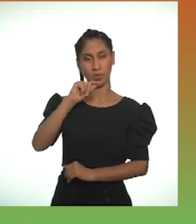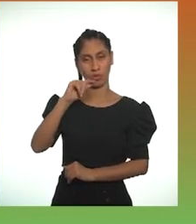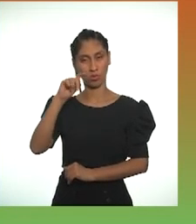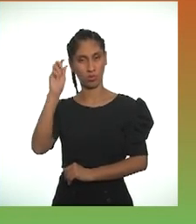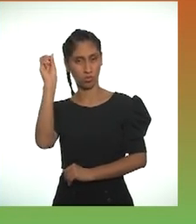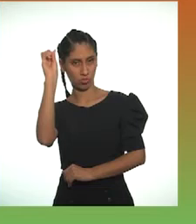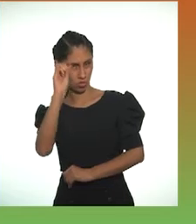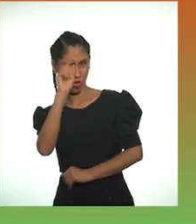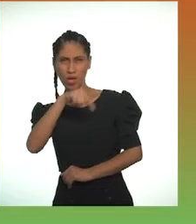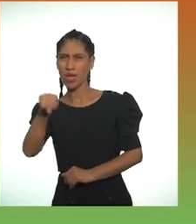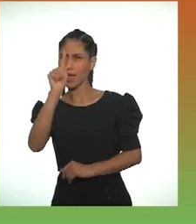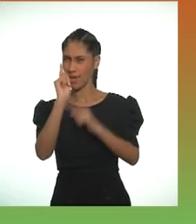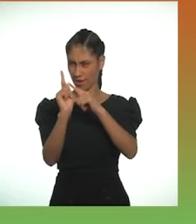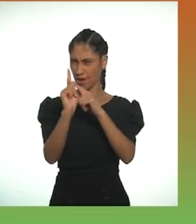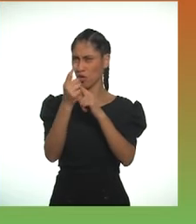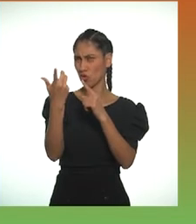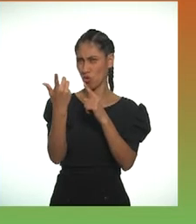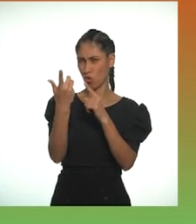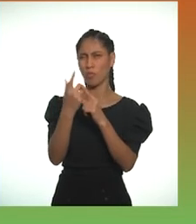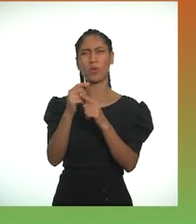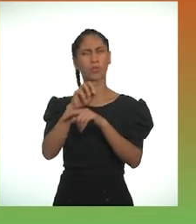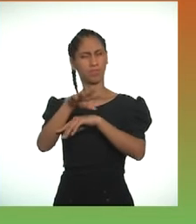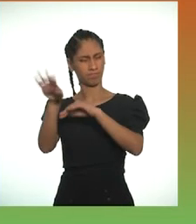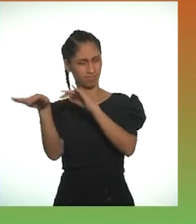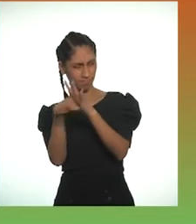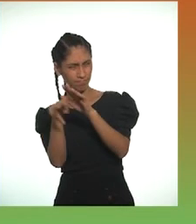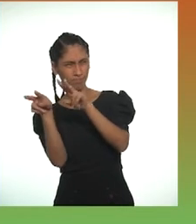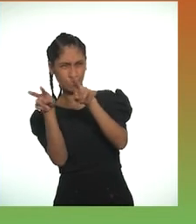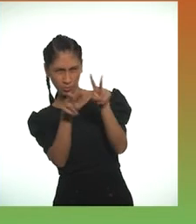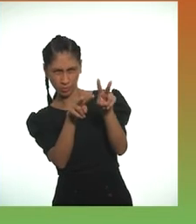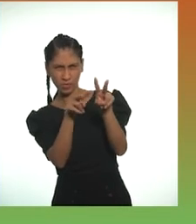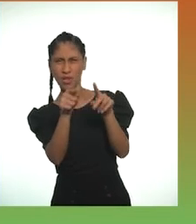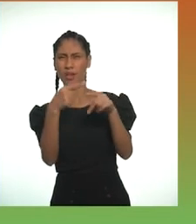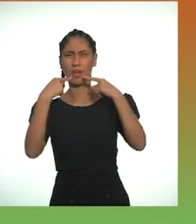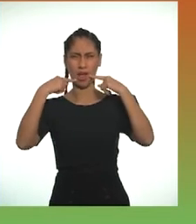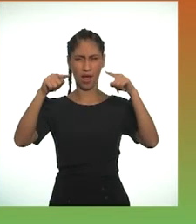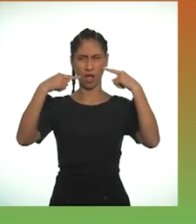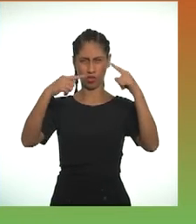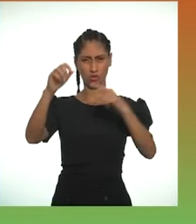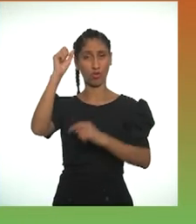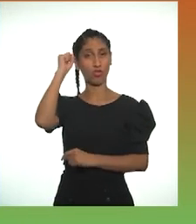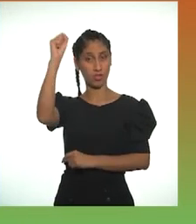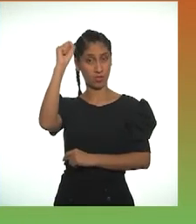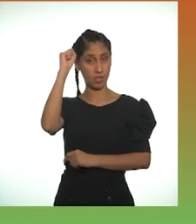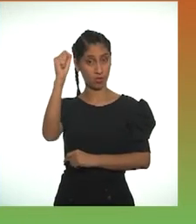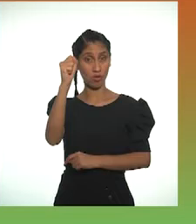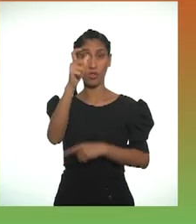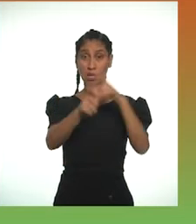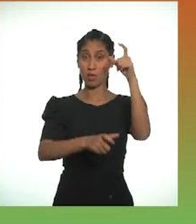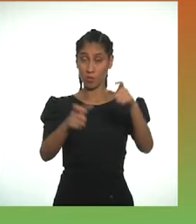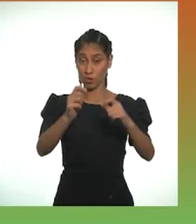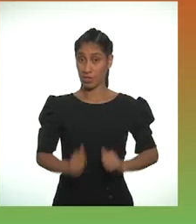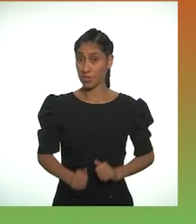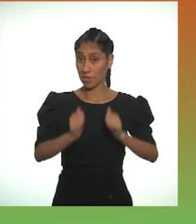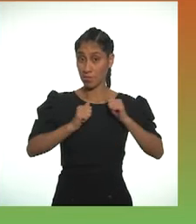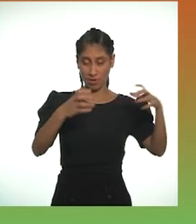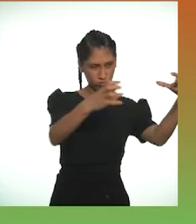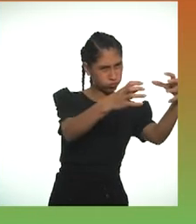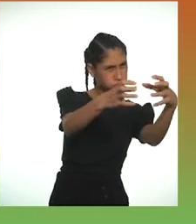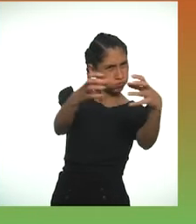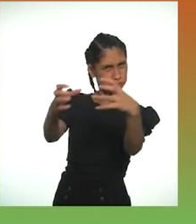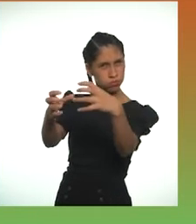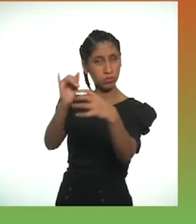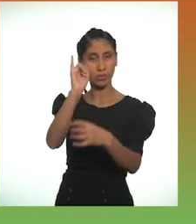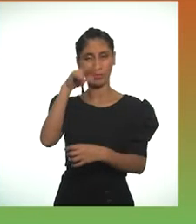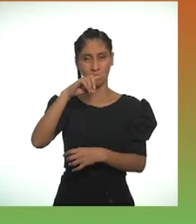que se da un primer paso hacia el reconocimiento de los derechos de los pueblos indígenas. En